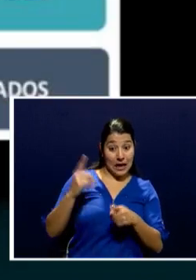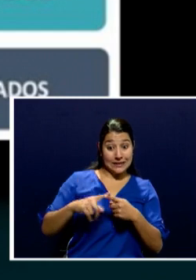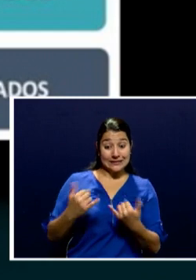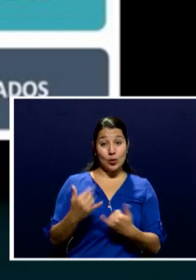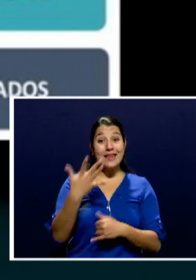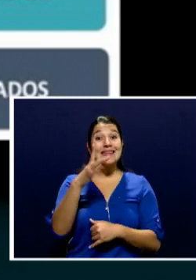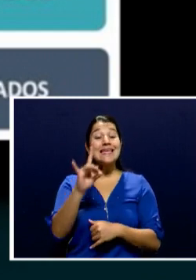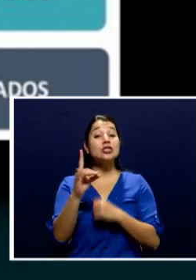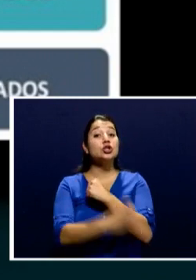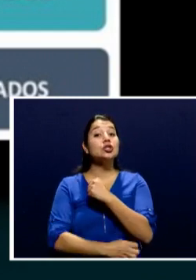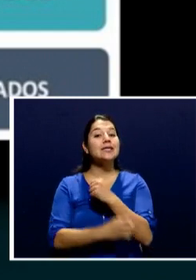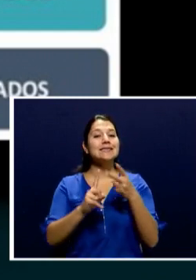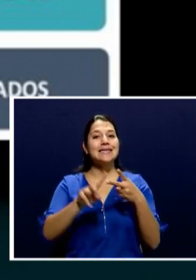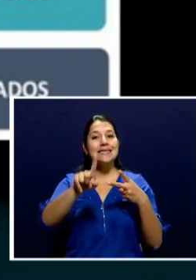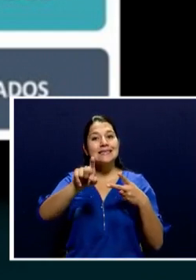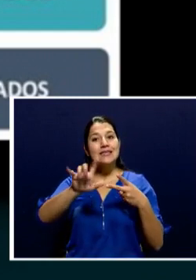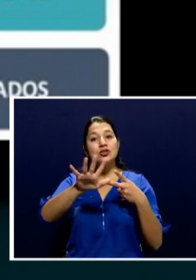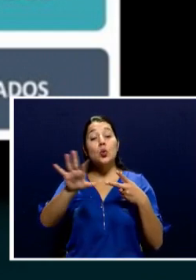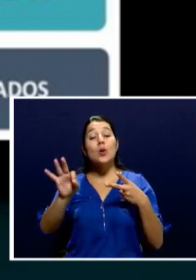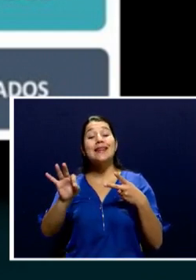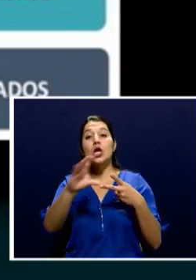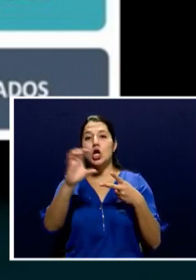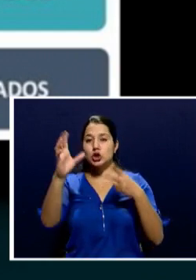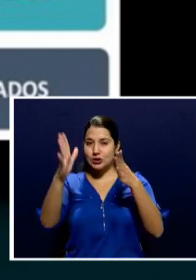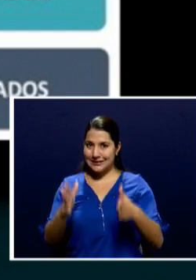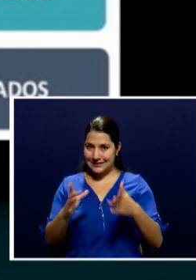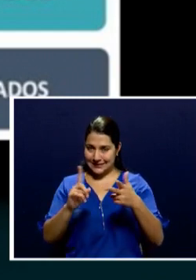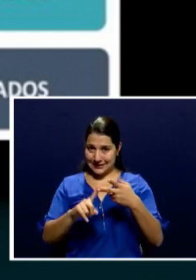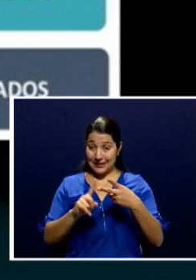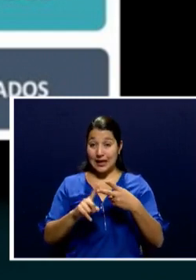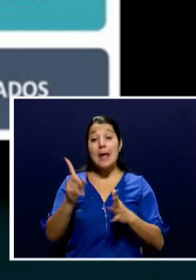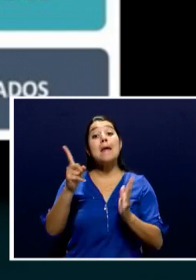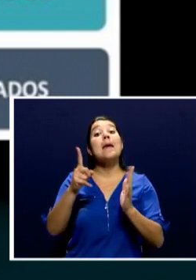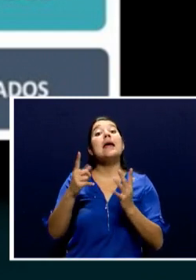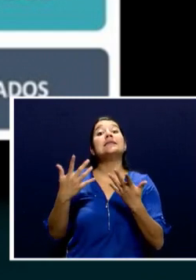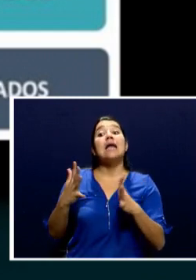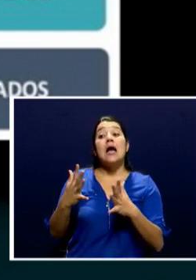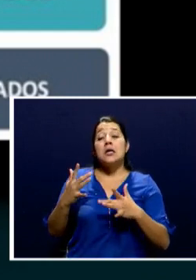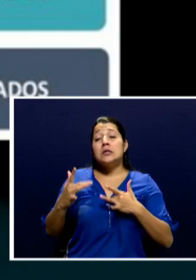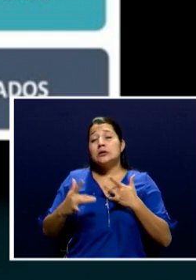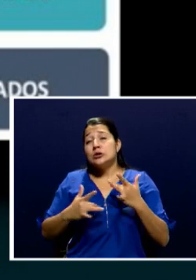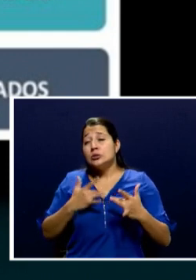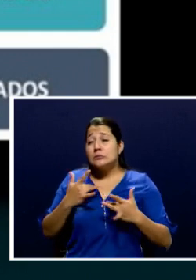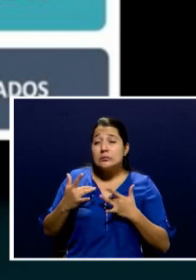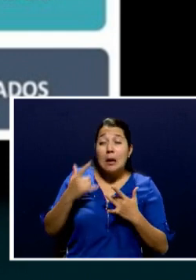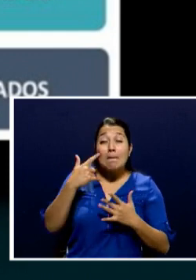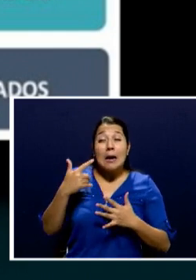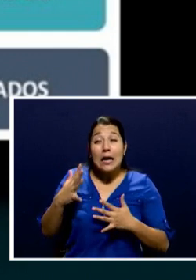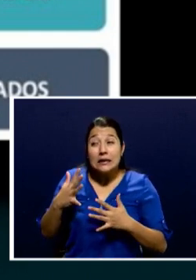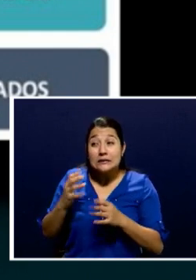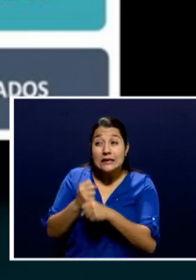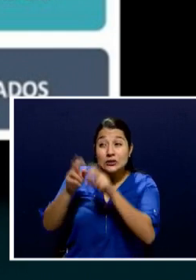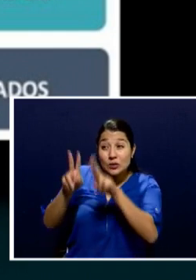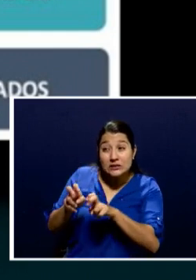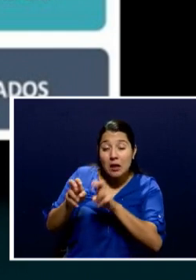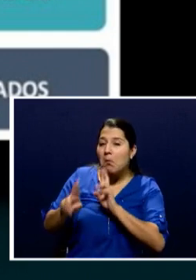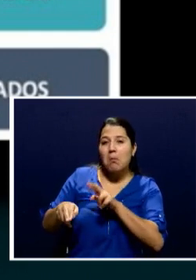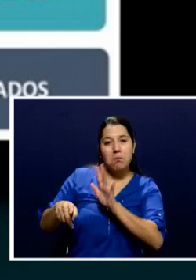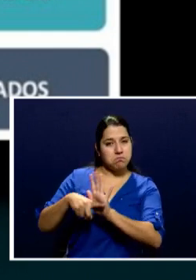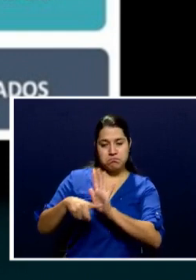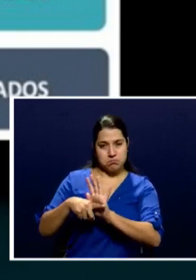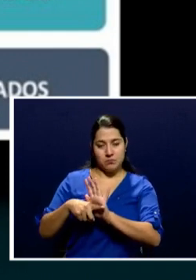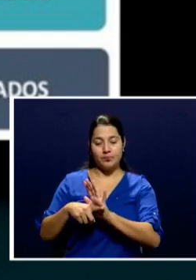extranjeros, 159 costarricenses, 1.619 se han descartado y 2 se han recuperado. Estos obedecen a los